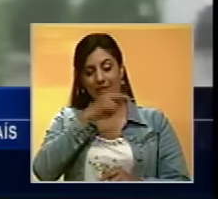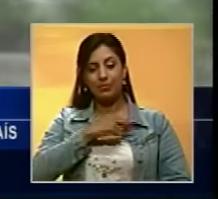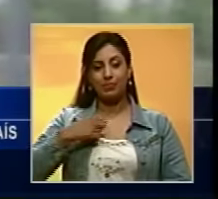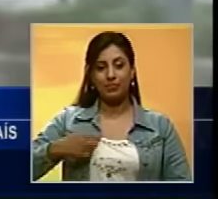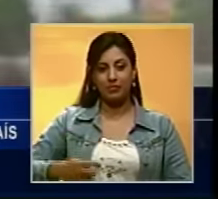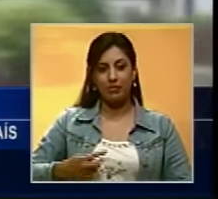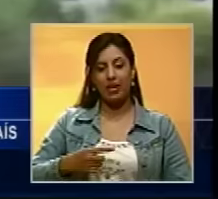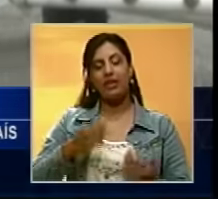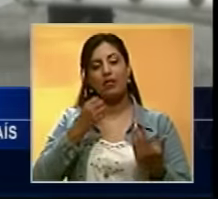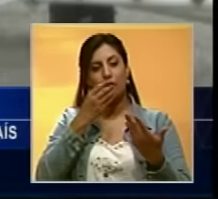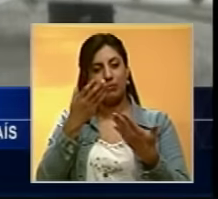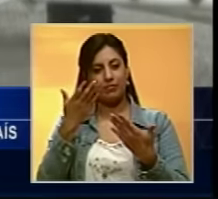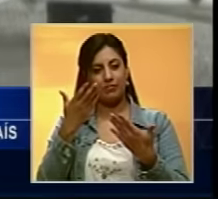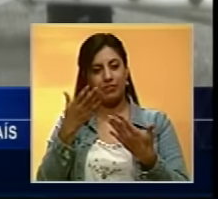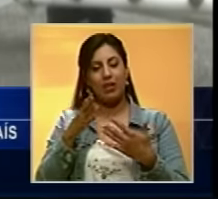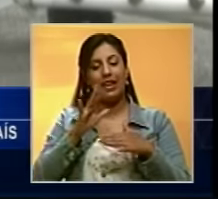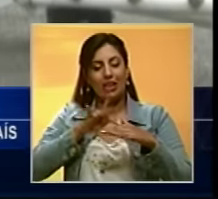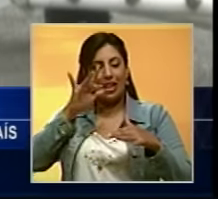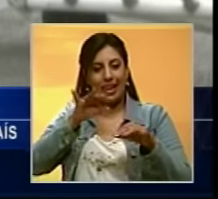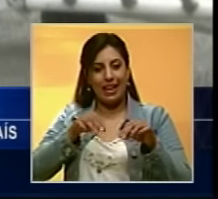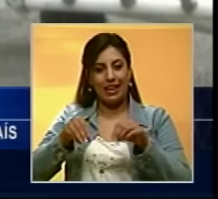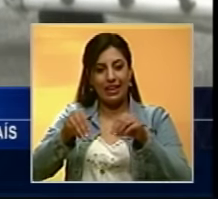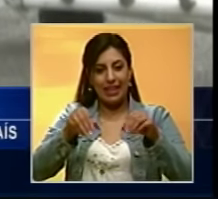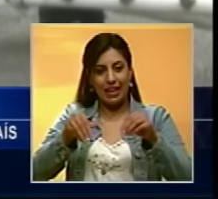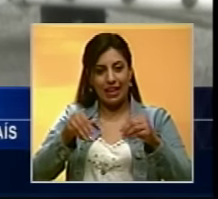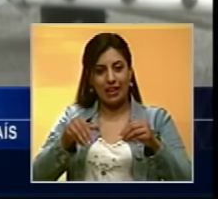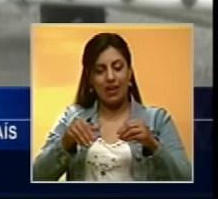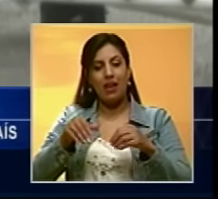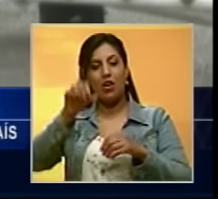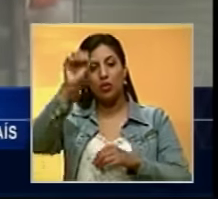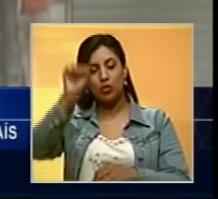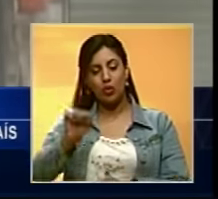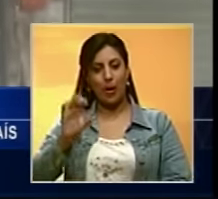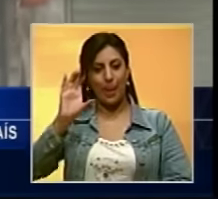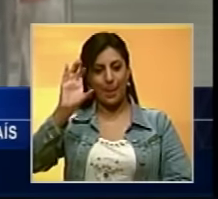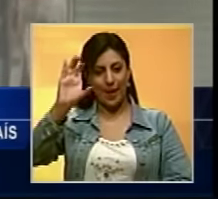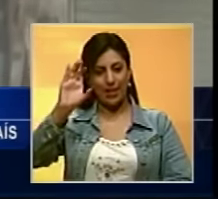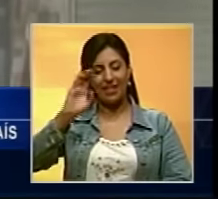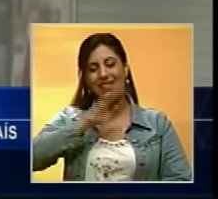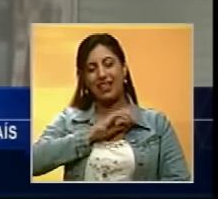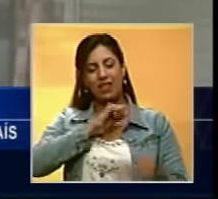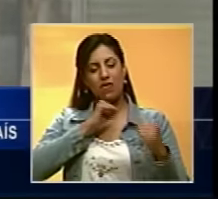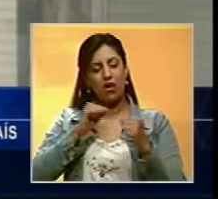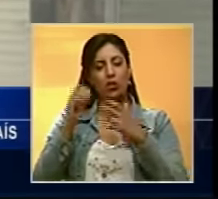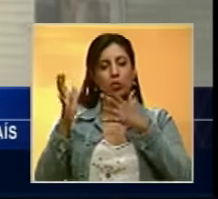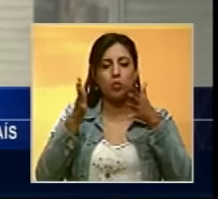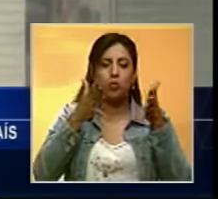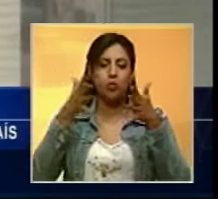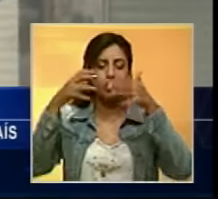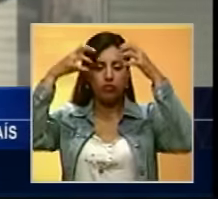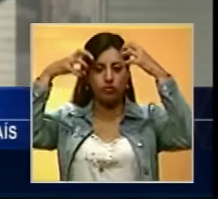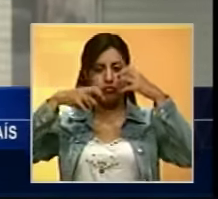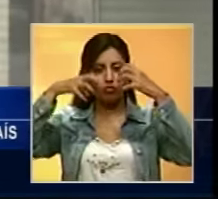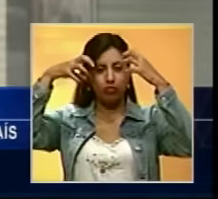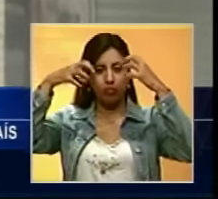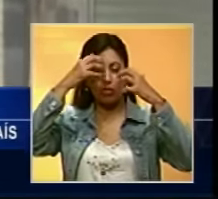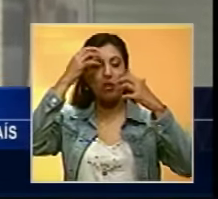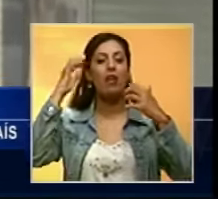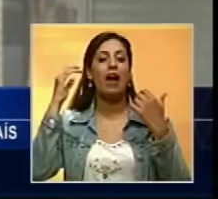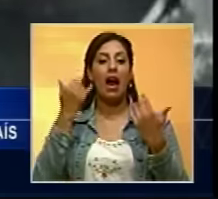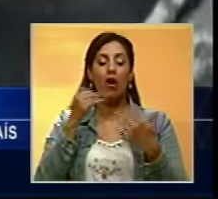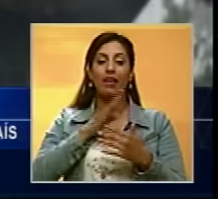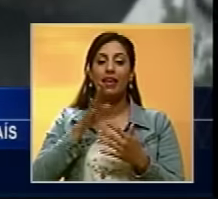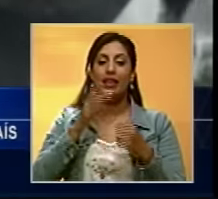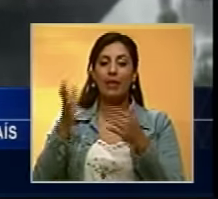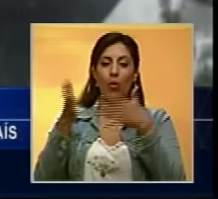super tifón jaima tocó tierra en hón al sur del país generando fuertes vientos y lluvias el fenómeno natural se